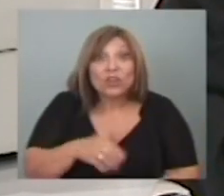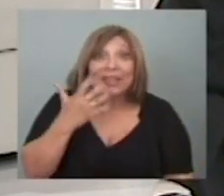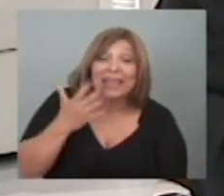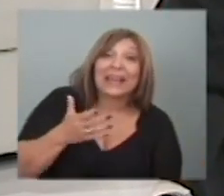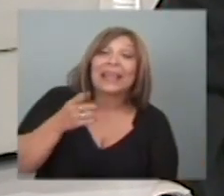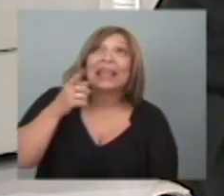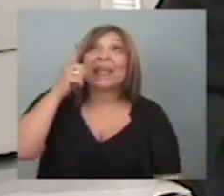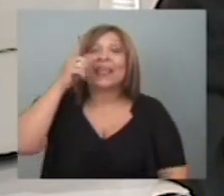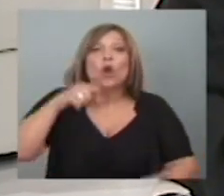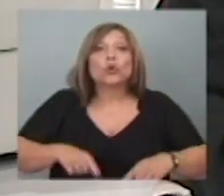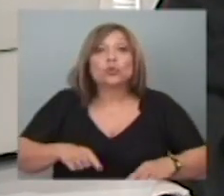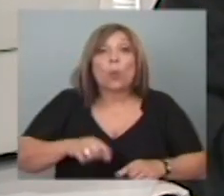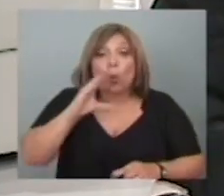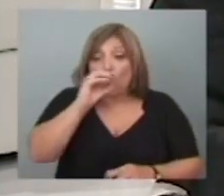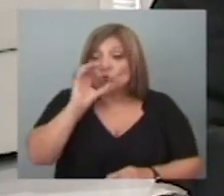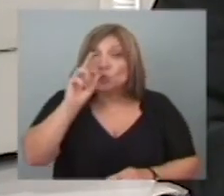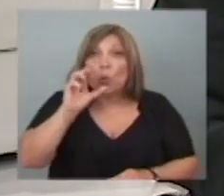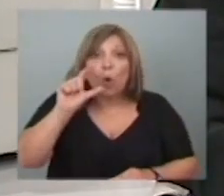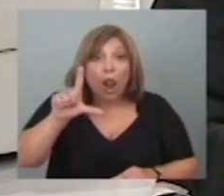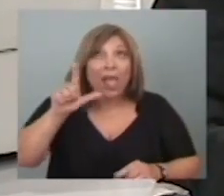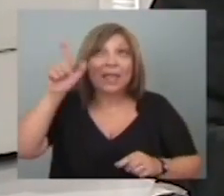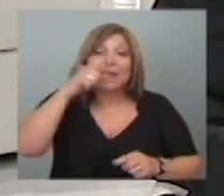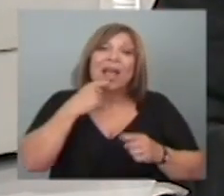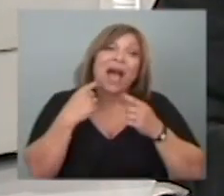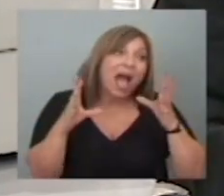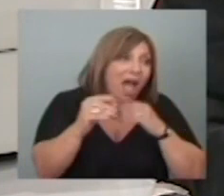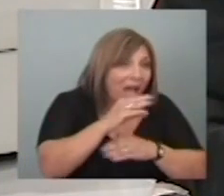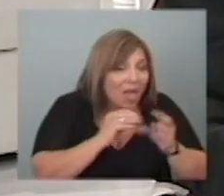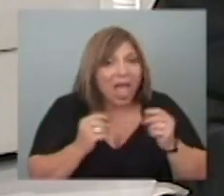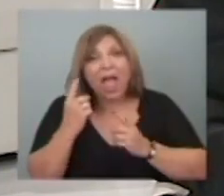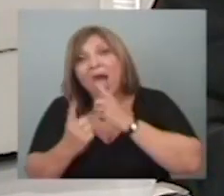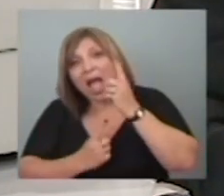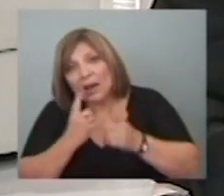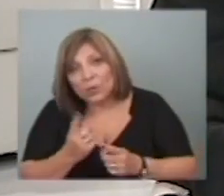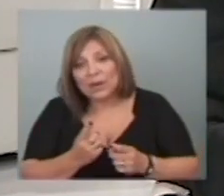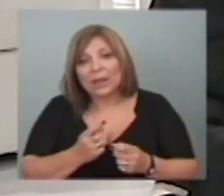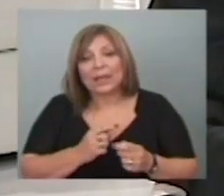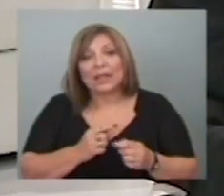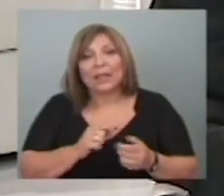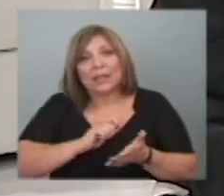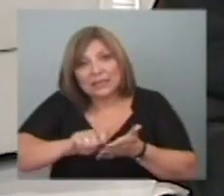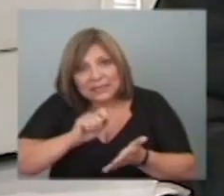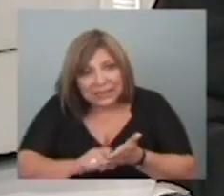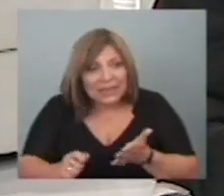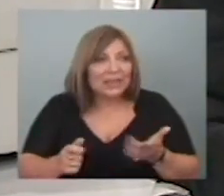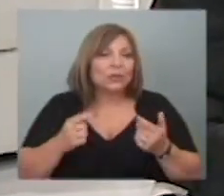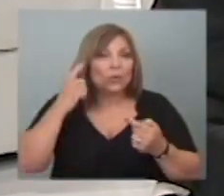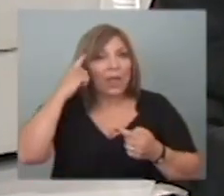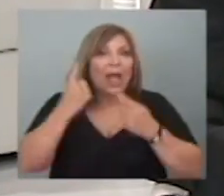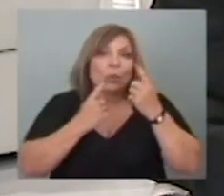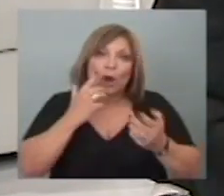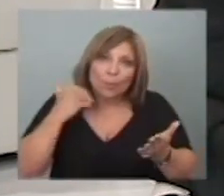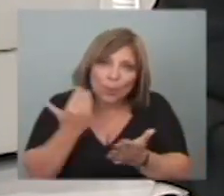que se está manejando un poco de forma verbal y algunas personas ya han escrito alguna cuestión, algunos